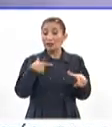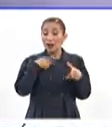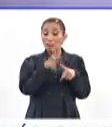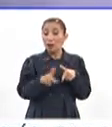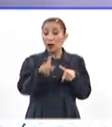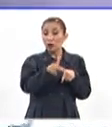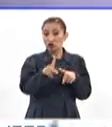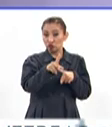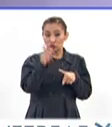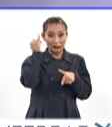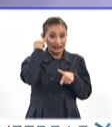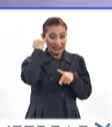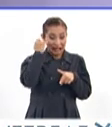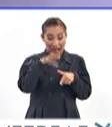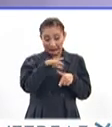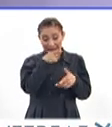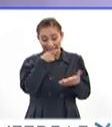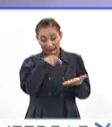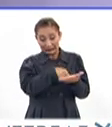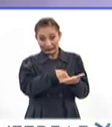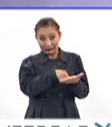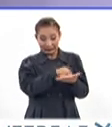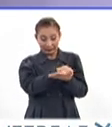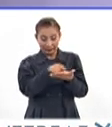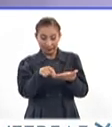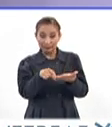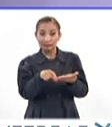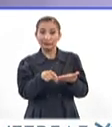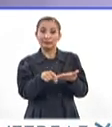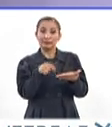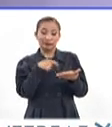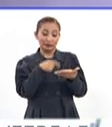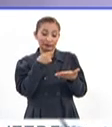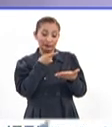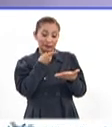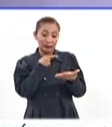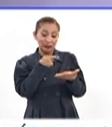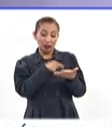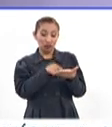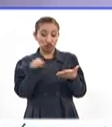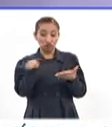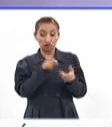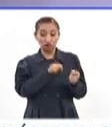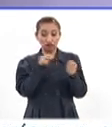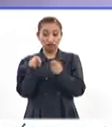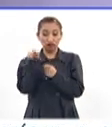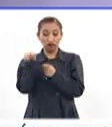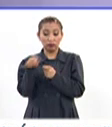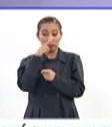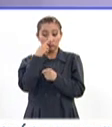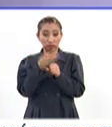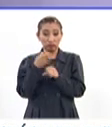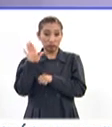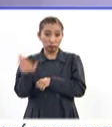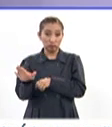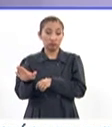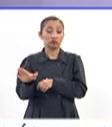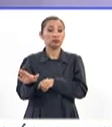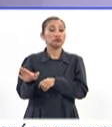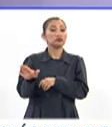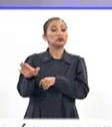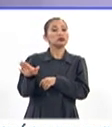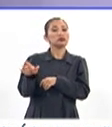Indígenas, que fundamentalmente nos delega o nos define la responsabilidad